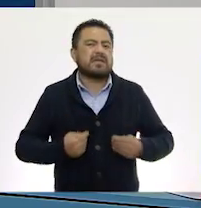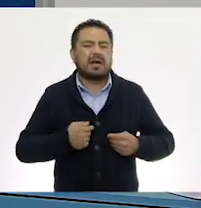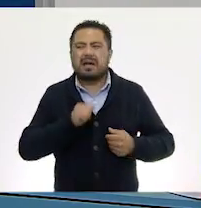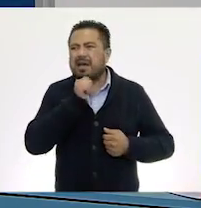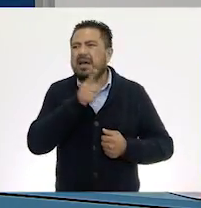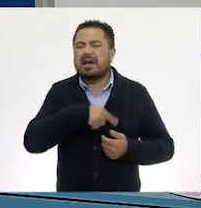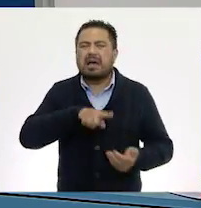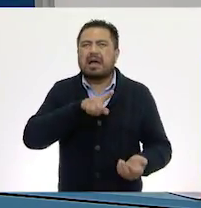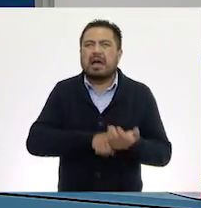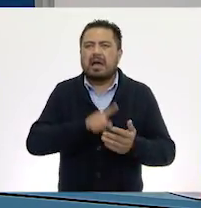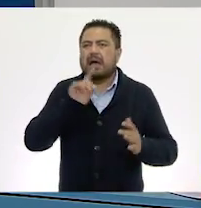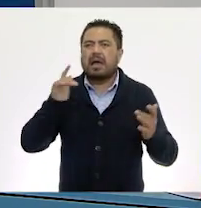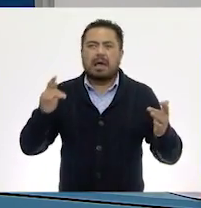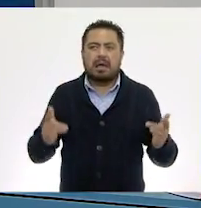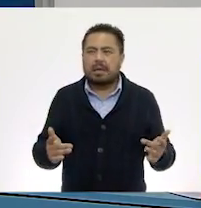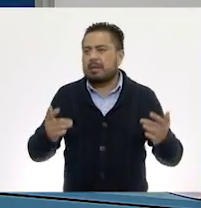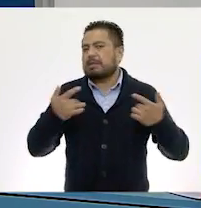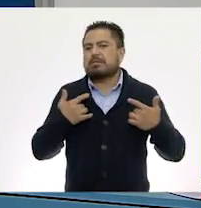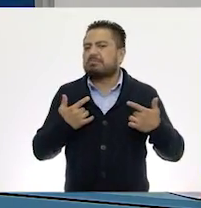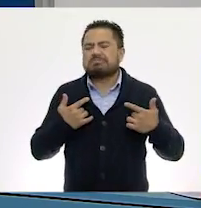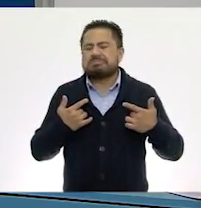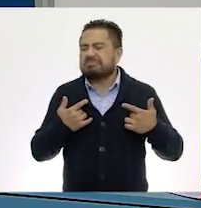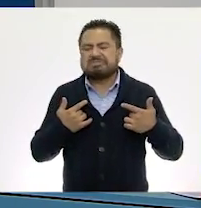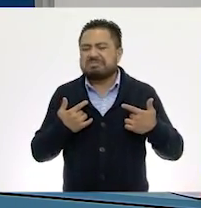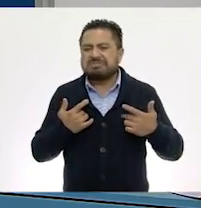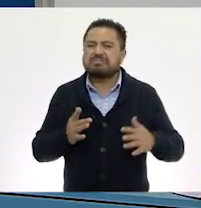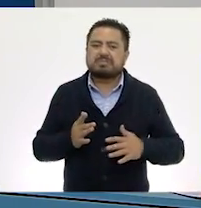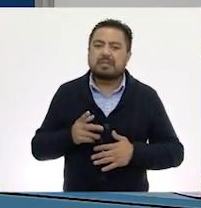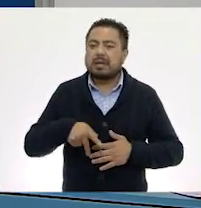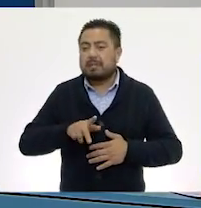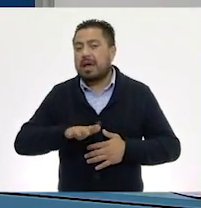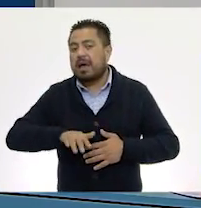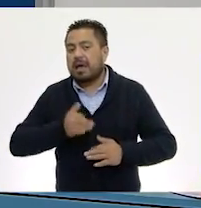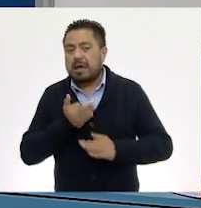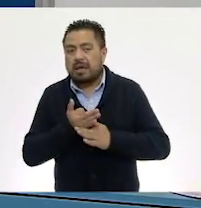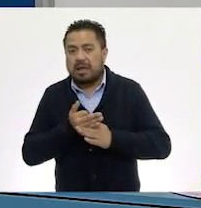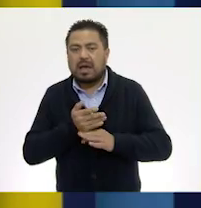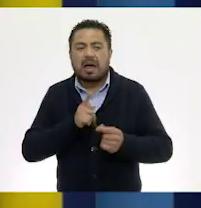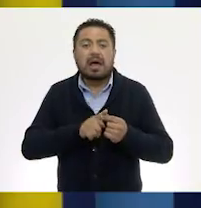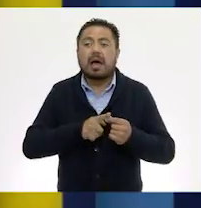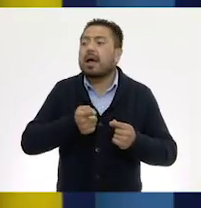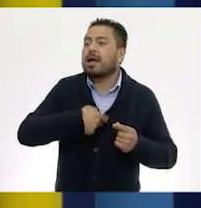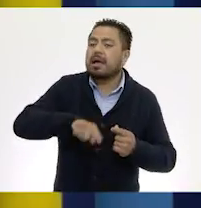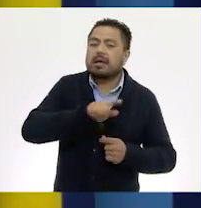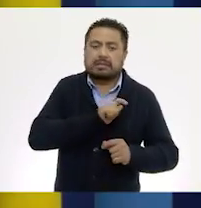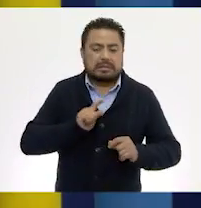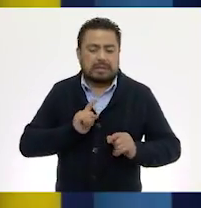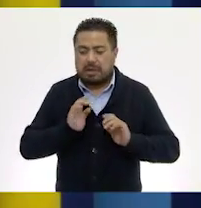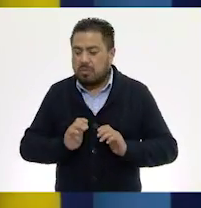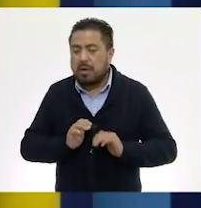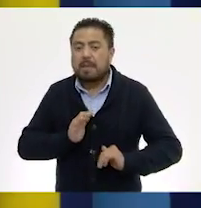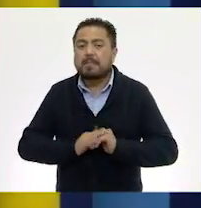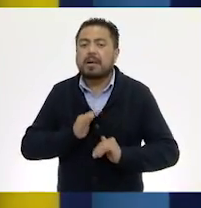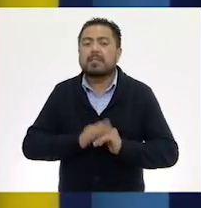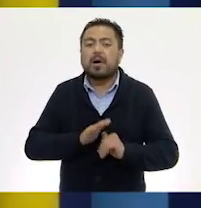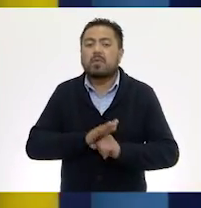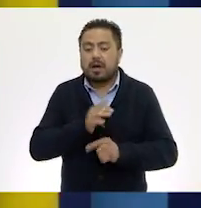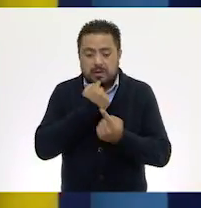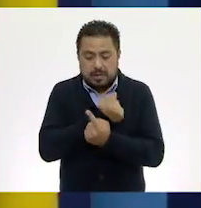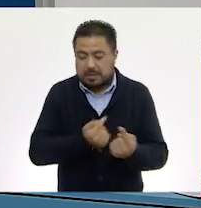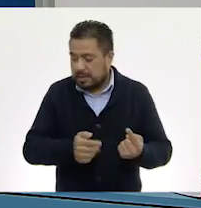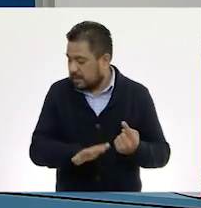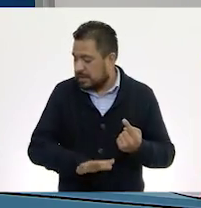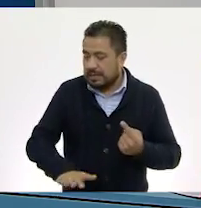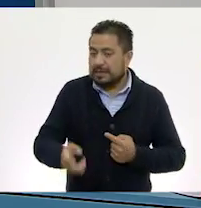nadie está exento, ¿eh? No, nadie. Y ese fue tu caso, a fin de cuentas. Sin embargo, a quienes tenemos que cuidar más son a las niñas y a